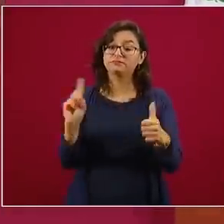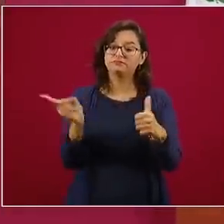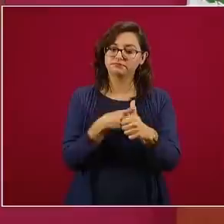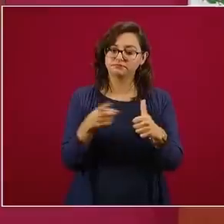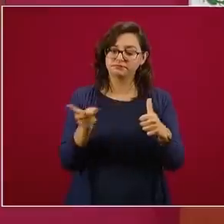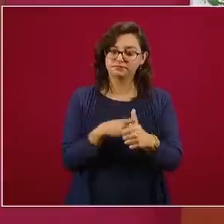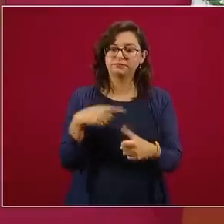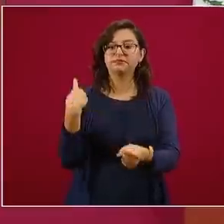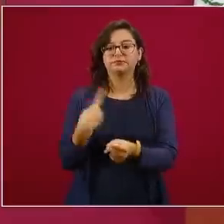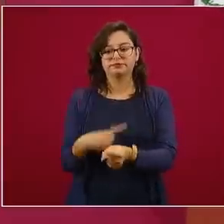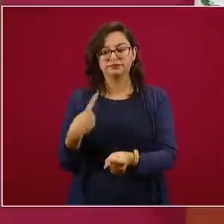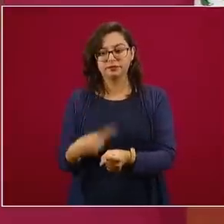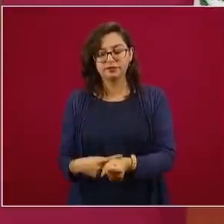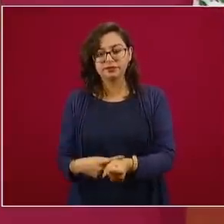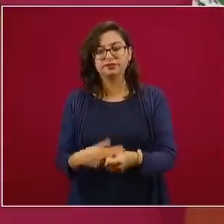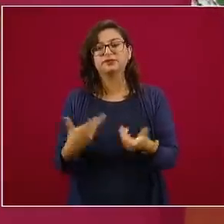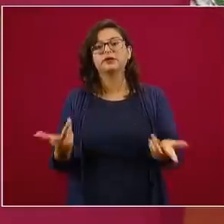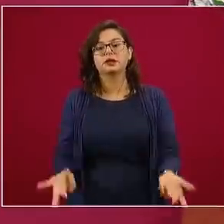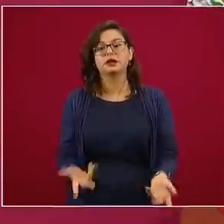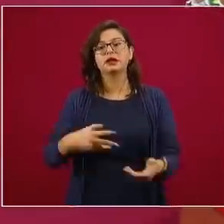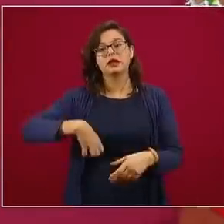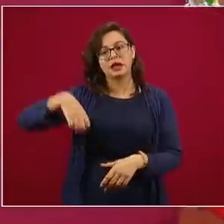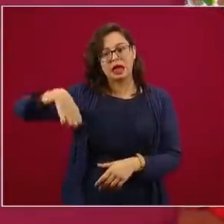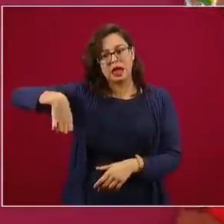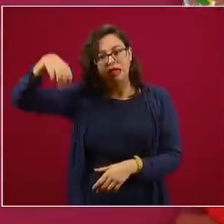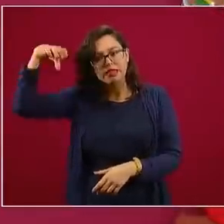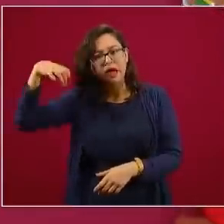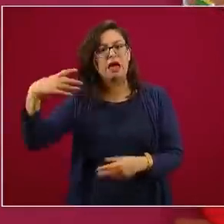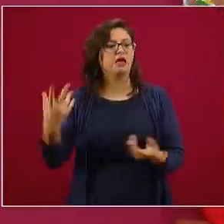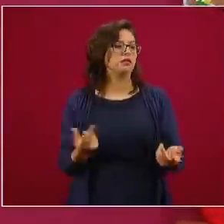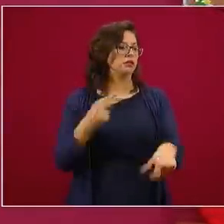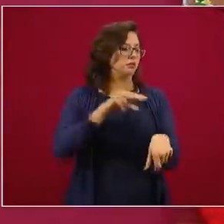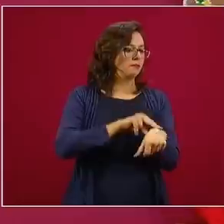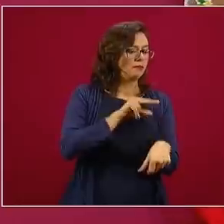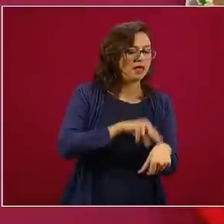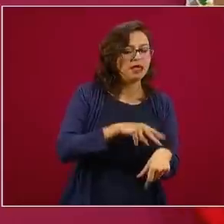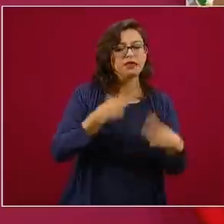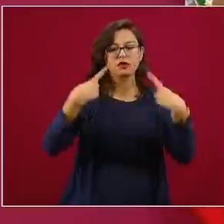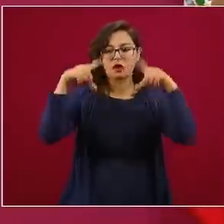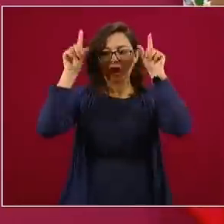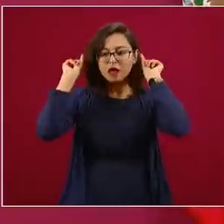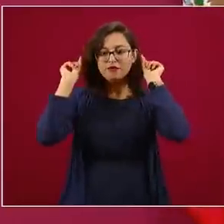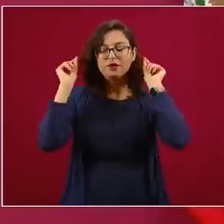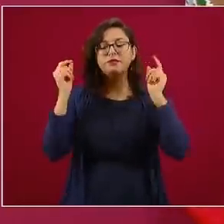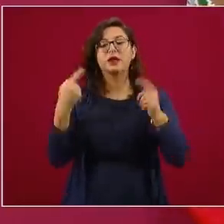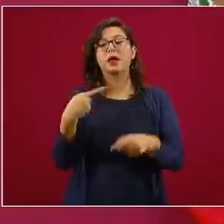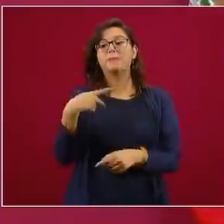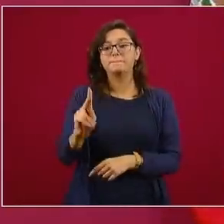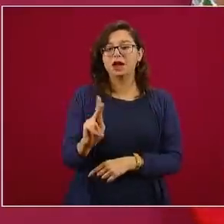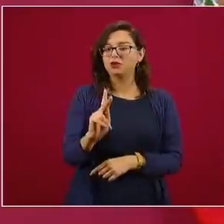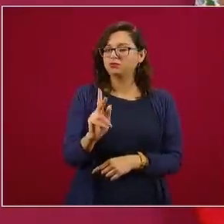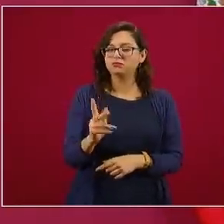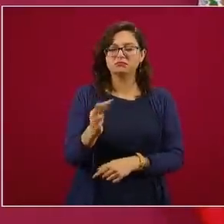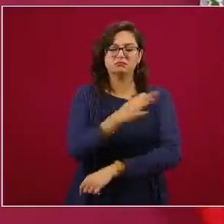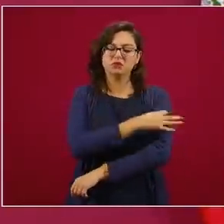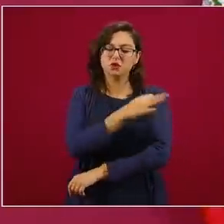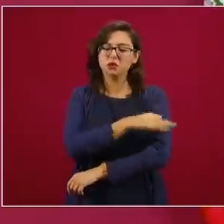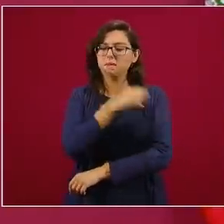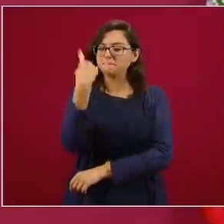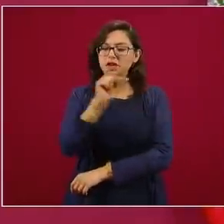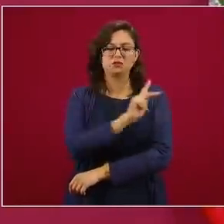Y ¿Los médicos? los adultos mayores y los médicos y las enfermeras, pero todos.